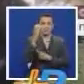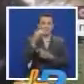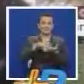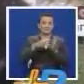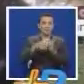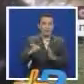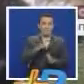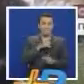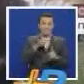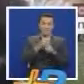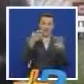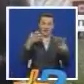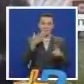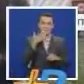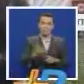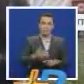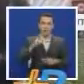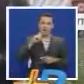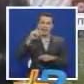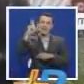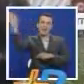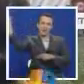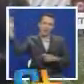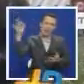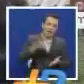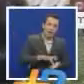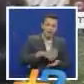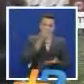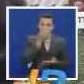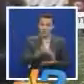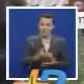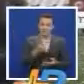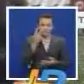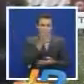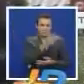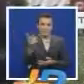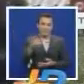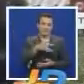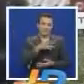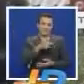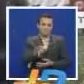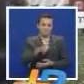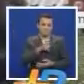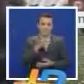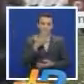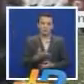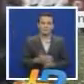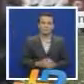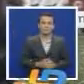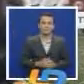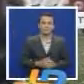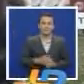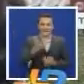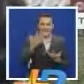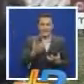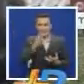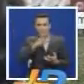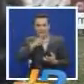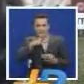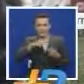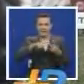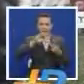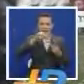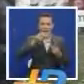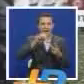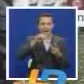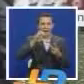espectacular venirlo a ver desde tan lejos y tan bonito, muy bonito, mucho sentimiento aquí. La expectativa es ver a Falcao y James Rodríguez. Claro,